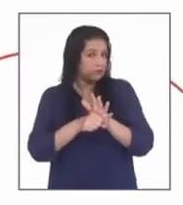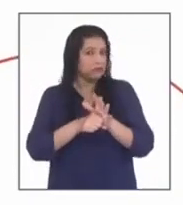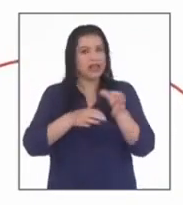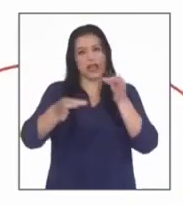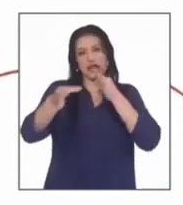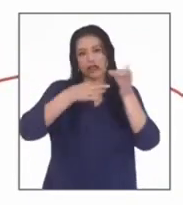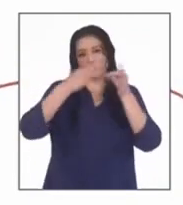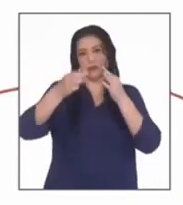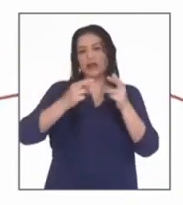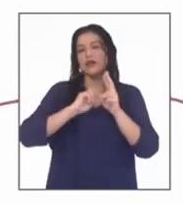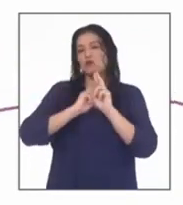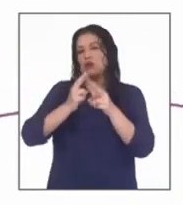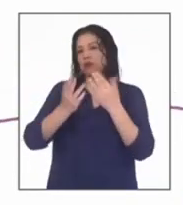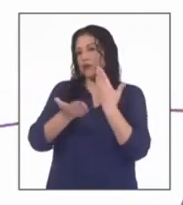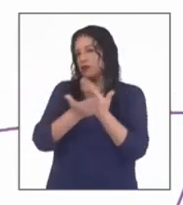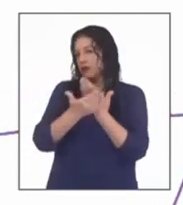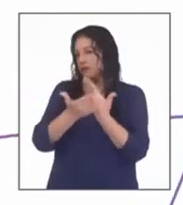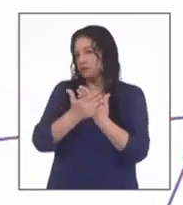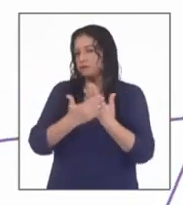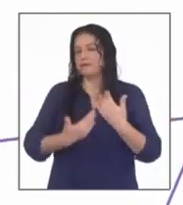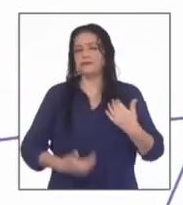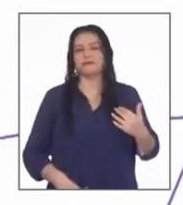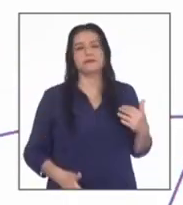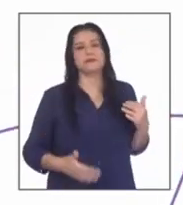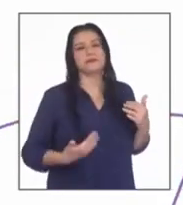Argumenta tu respuesta.